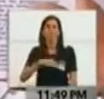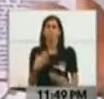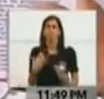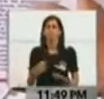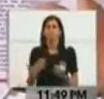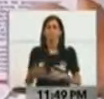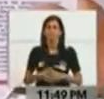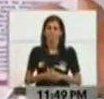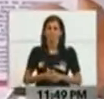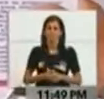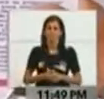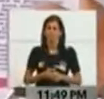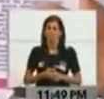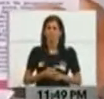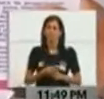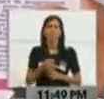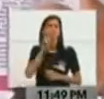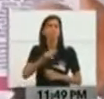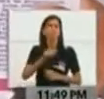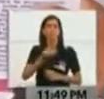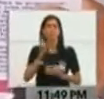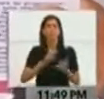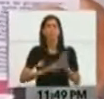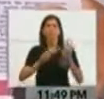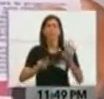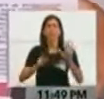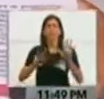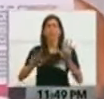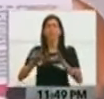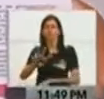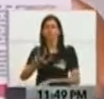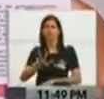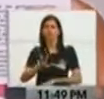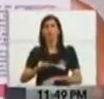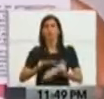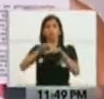¿Eh? En el año 83 también Guri daba falla.